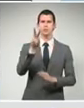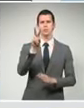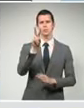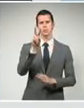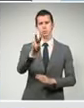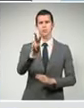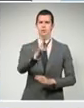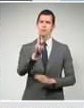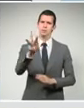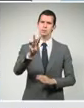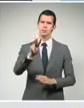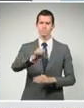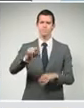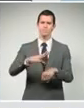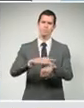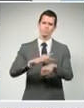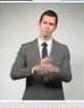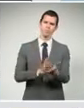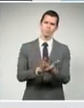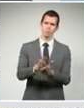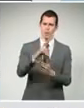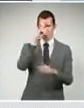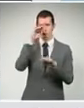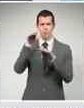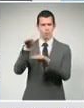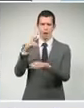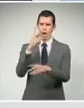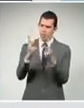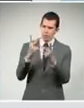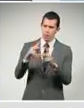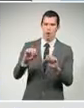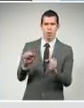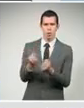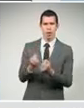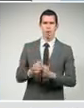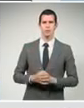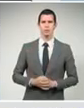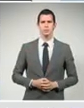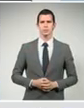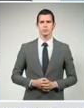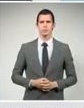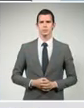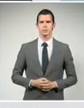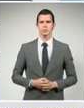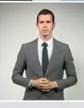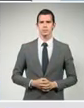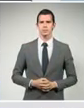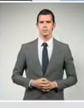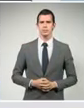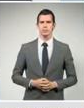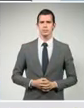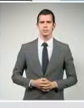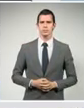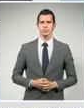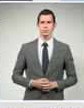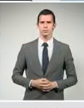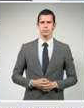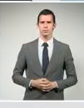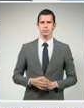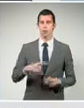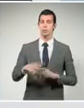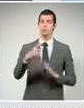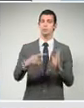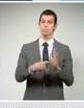22.633.223 activos ayer. Y que lo que es todavía más lamentable, fallecieran